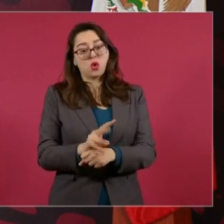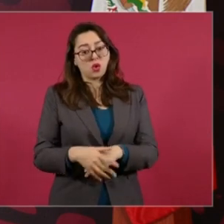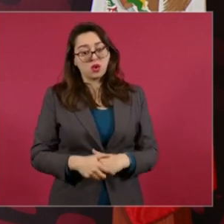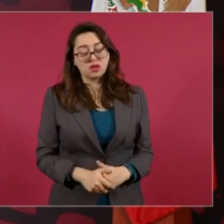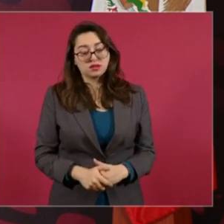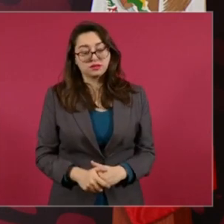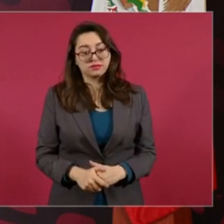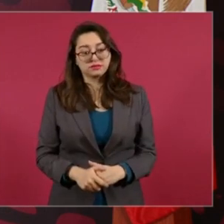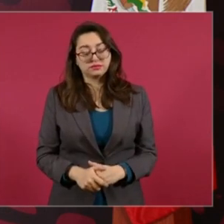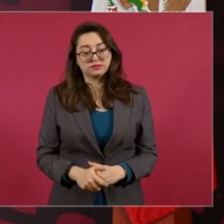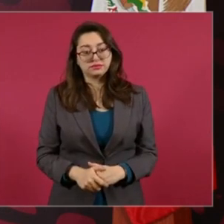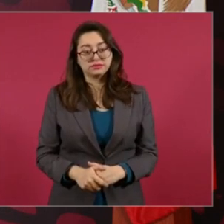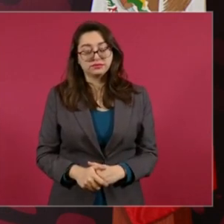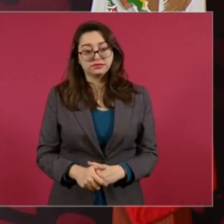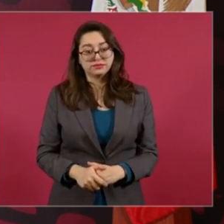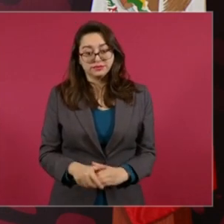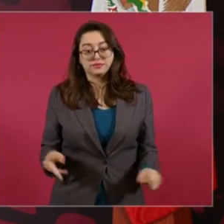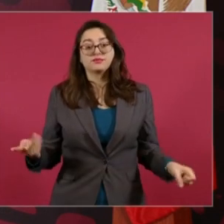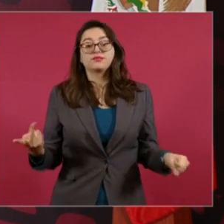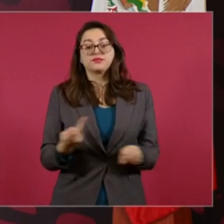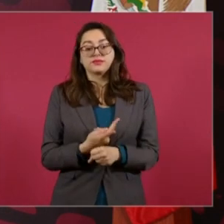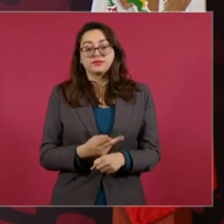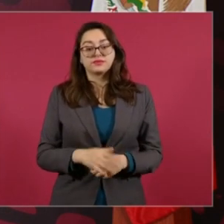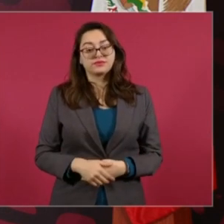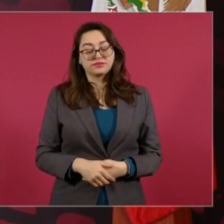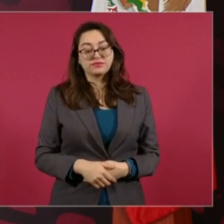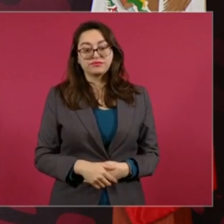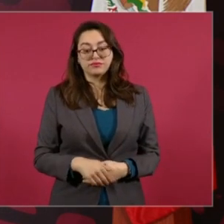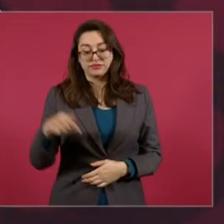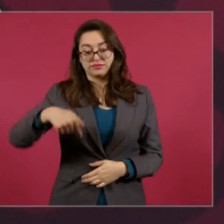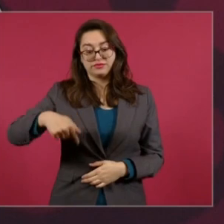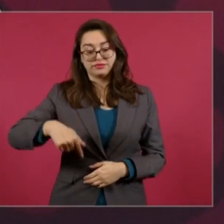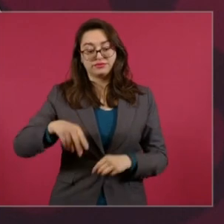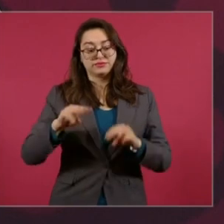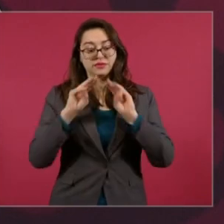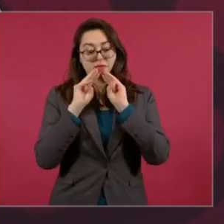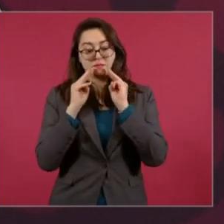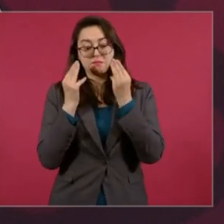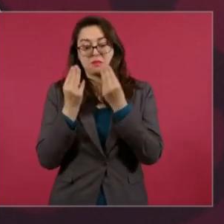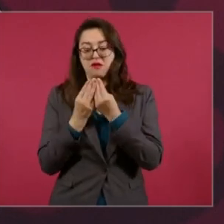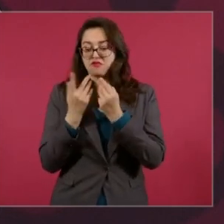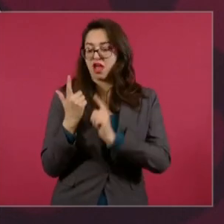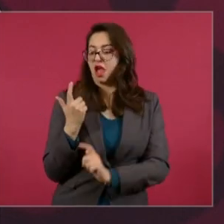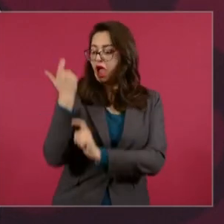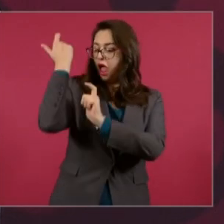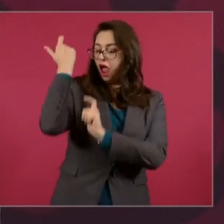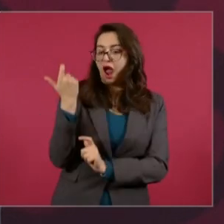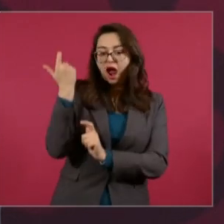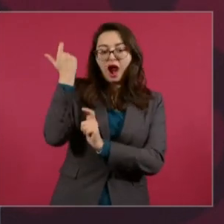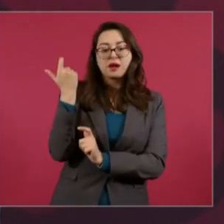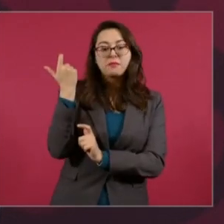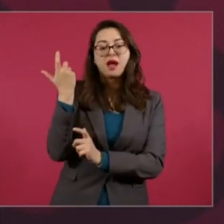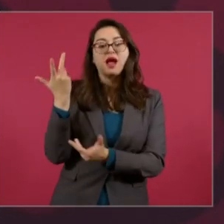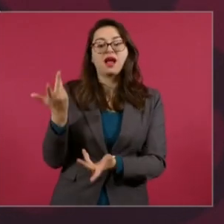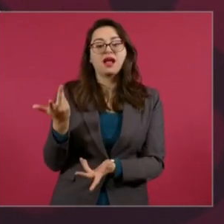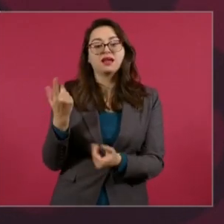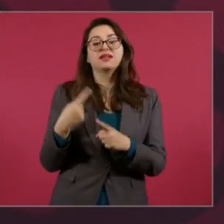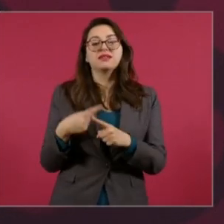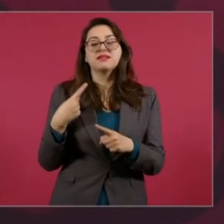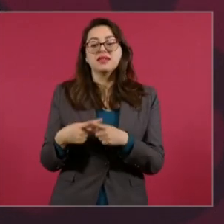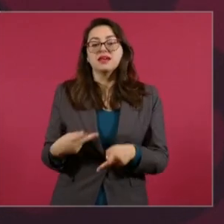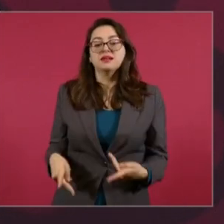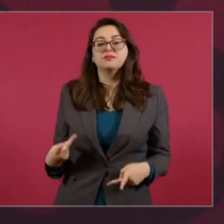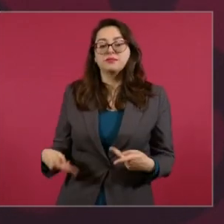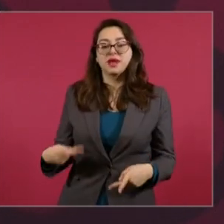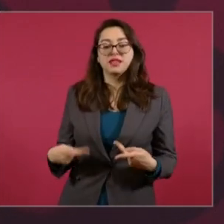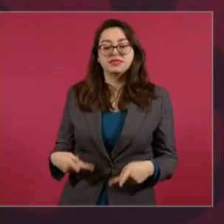¿de dónde se arman las bandas de México? ¿De dónde llegan las armas?